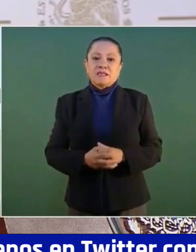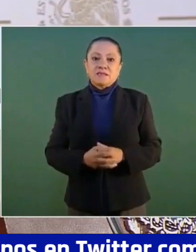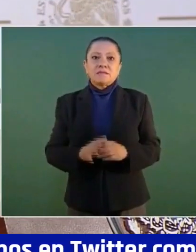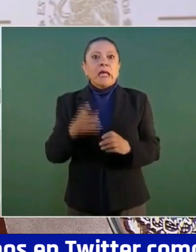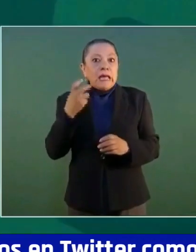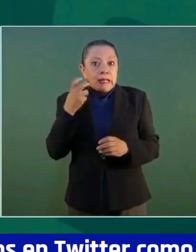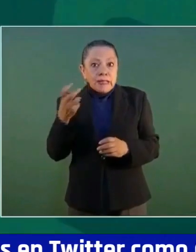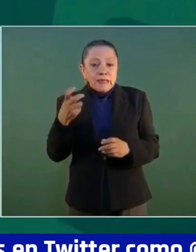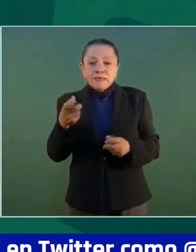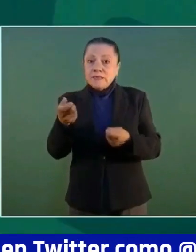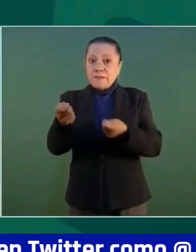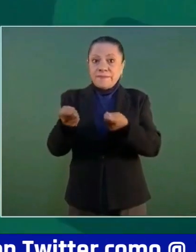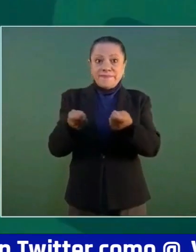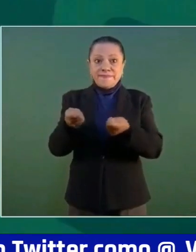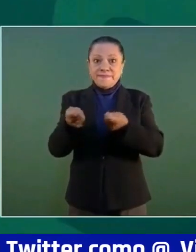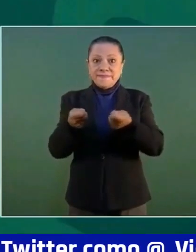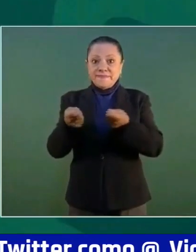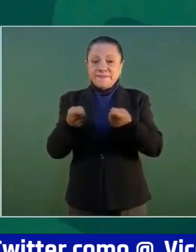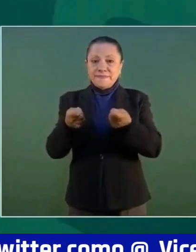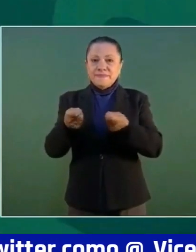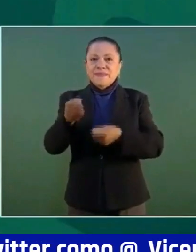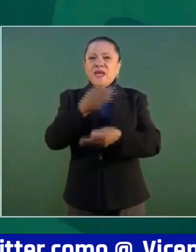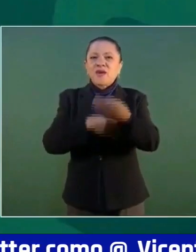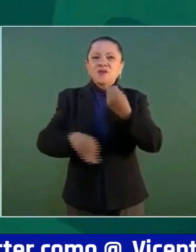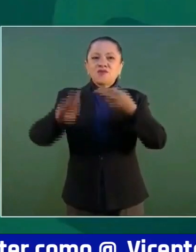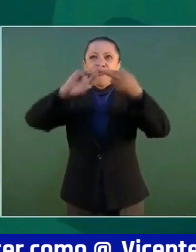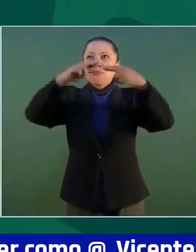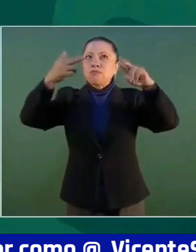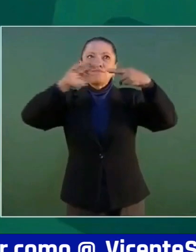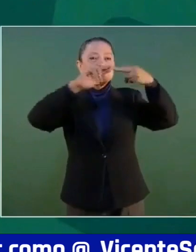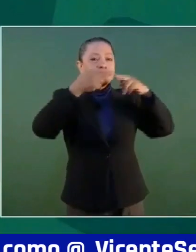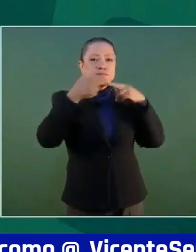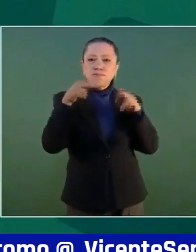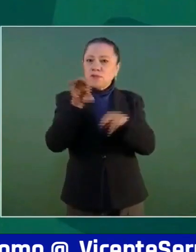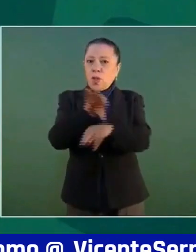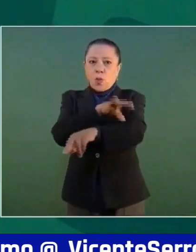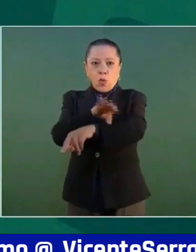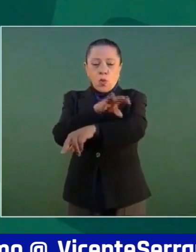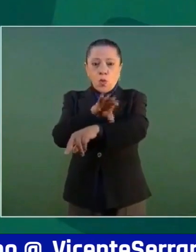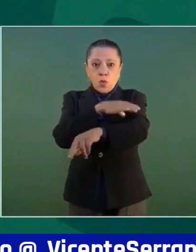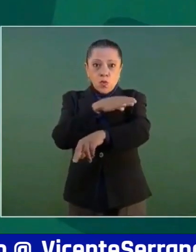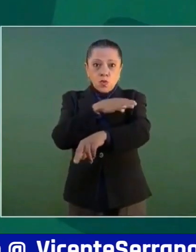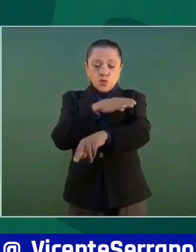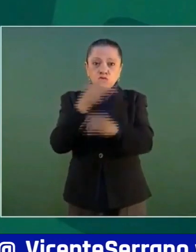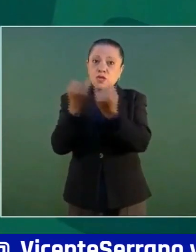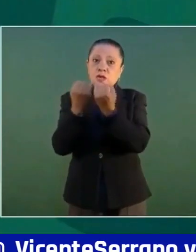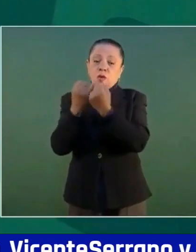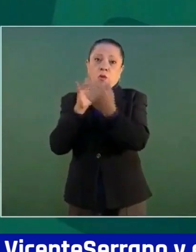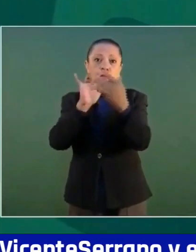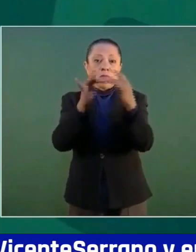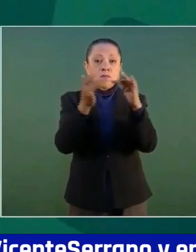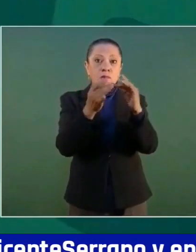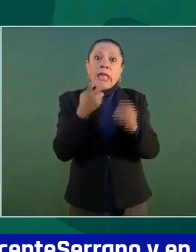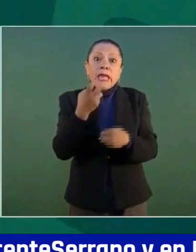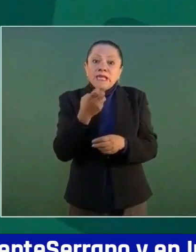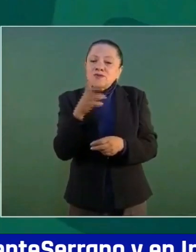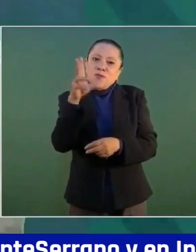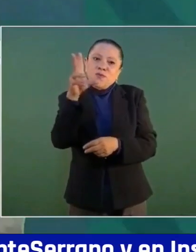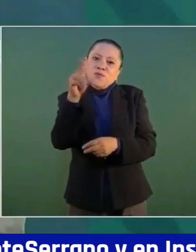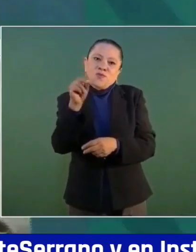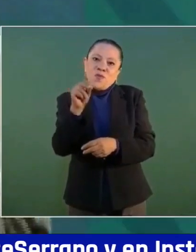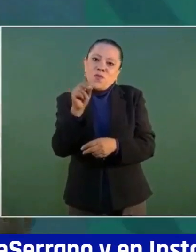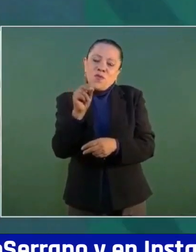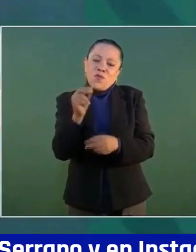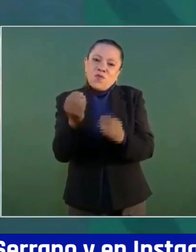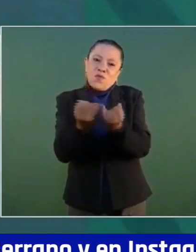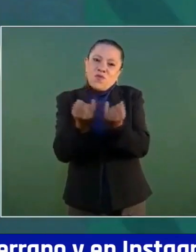controla todas las líneas de transmisión, lo que no sucede en Texas,